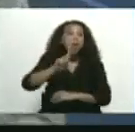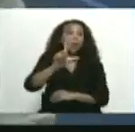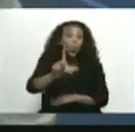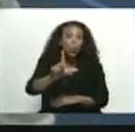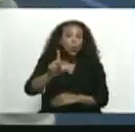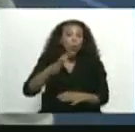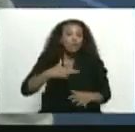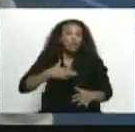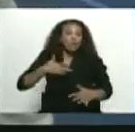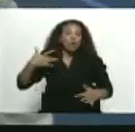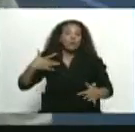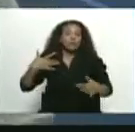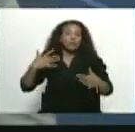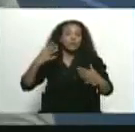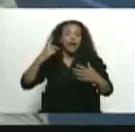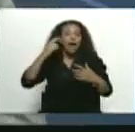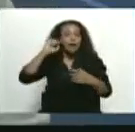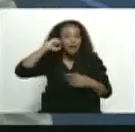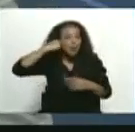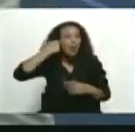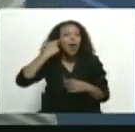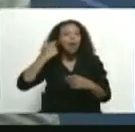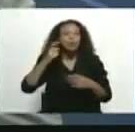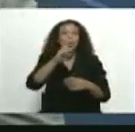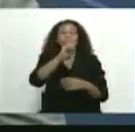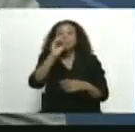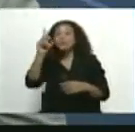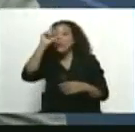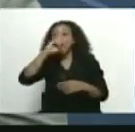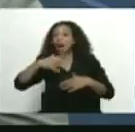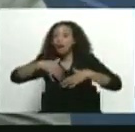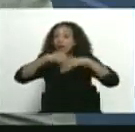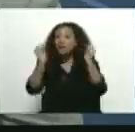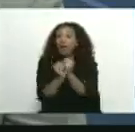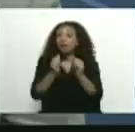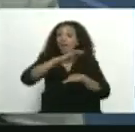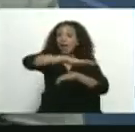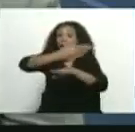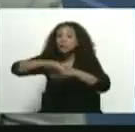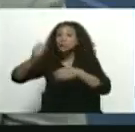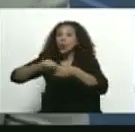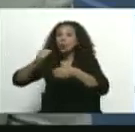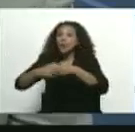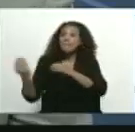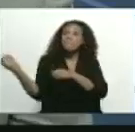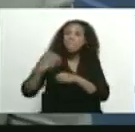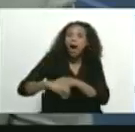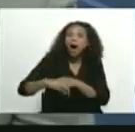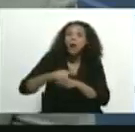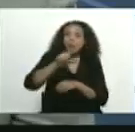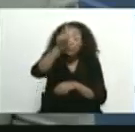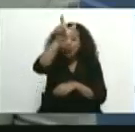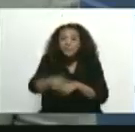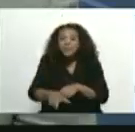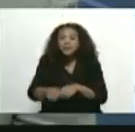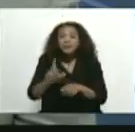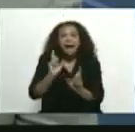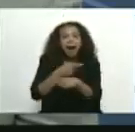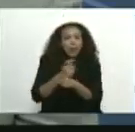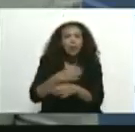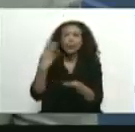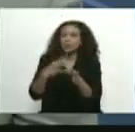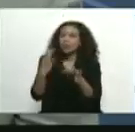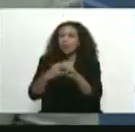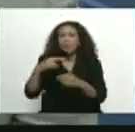tiene ese espíritu de Bolívar y Chávez y de esos 200 años de la batalla naval del lago, le dio fuerza, créame que usted, agosto,